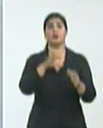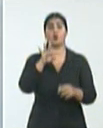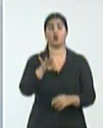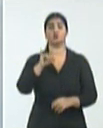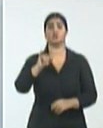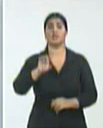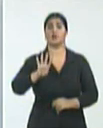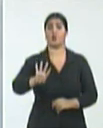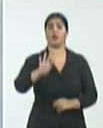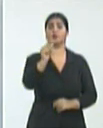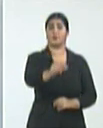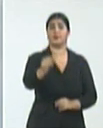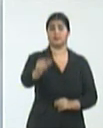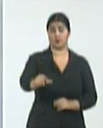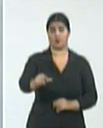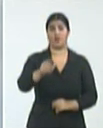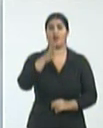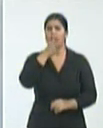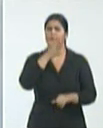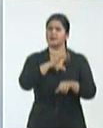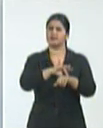14.864 sospechosos,